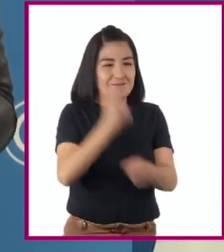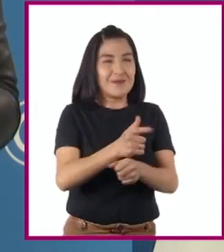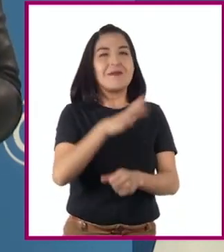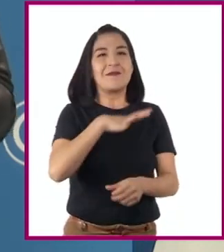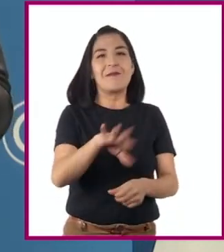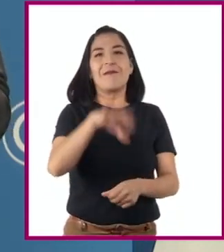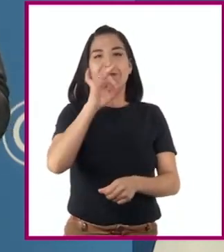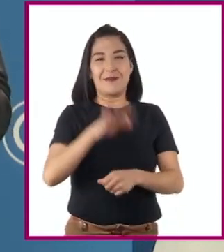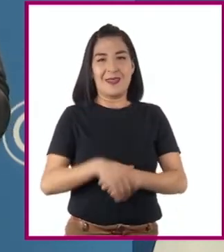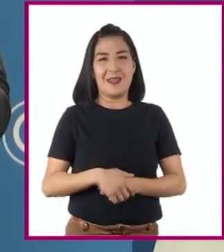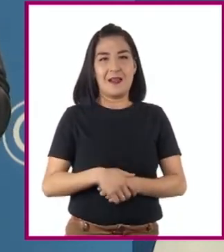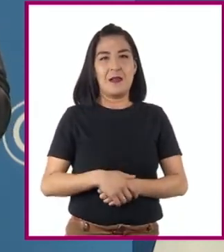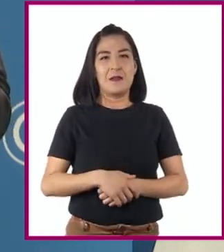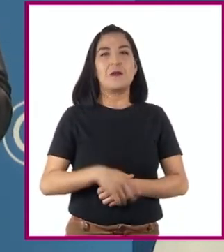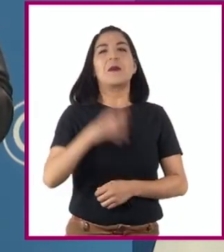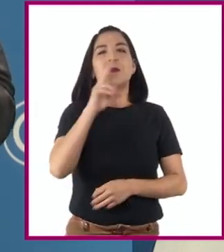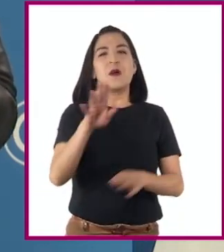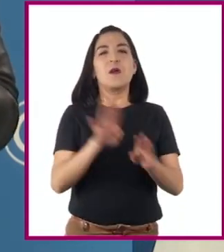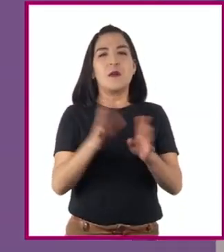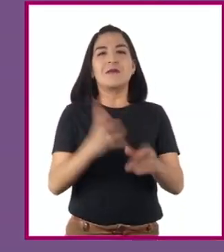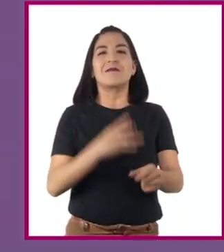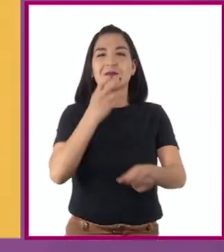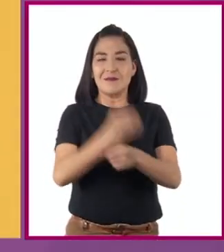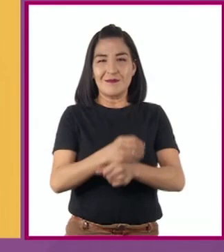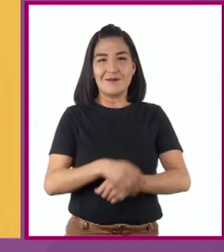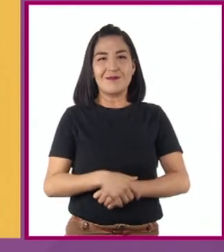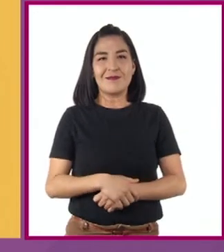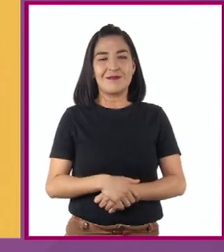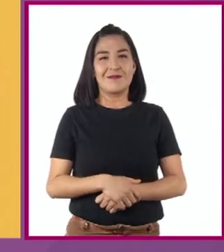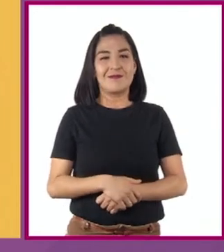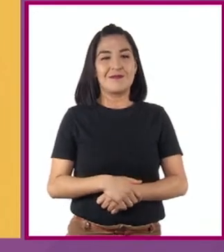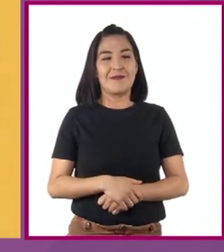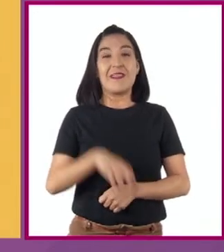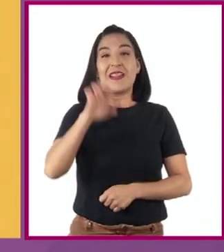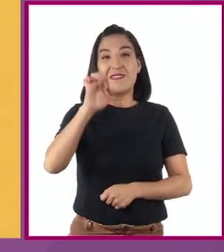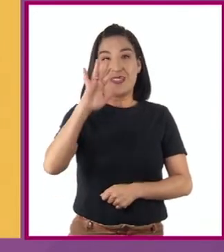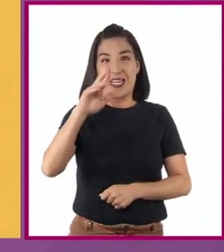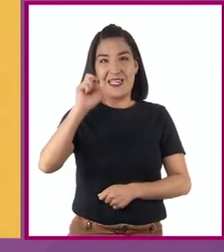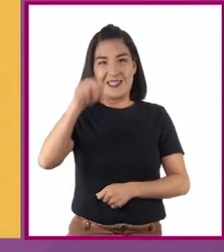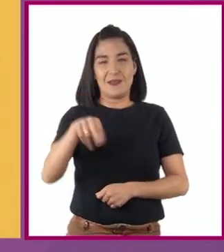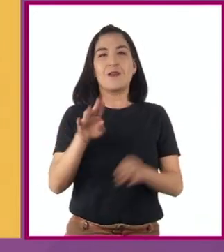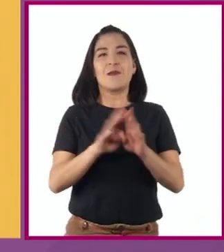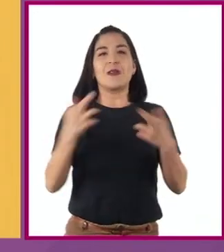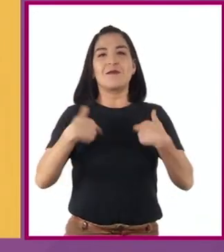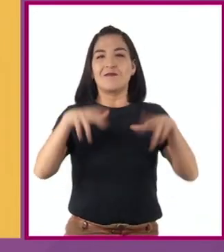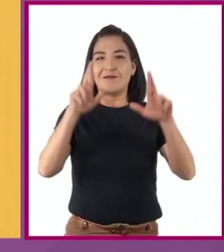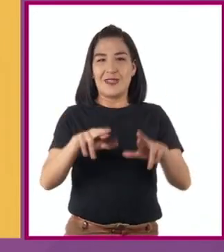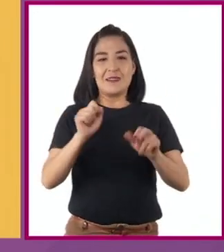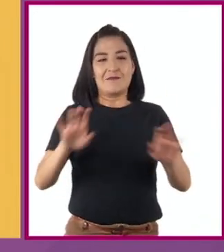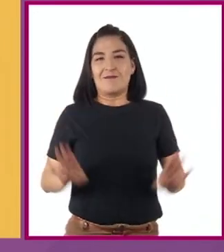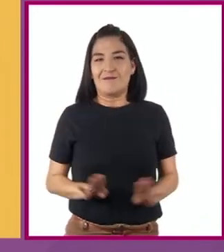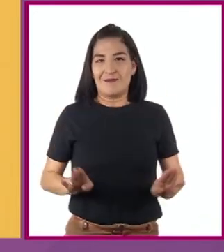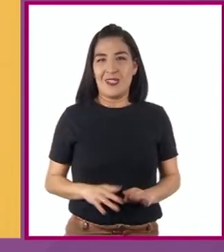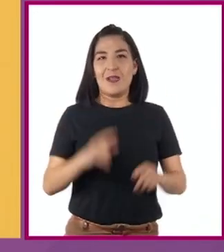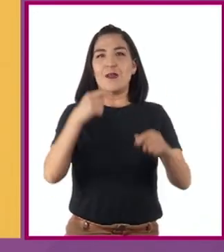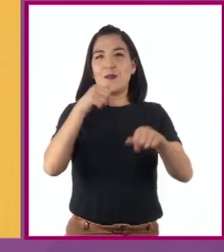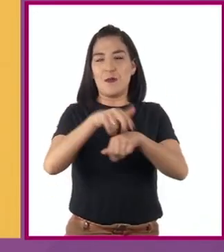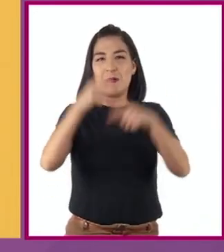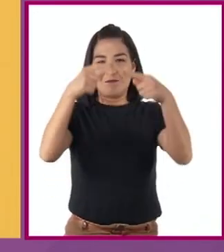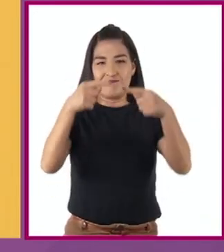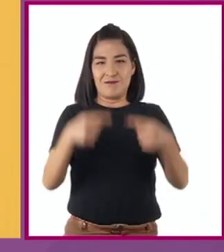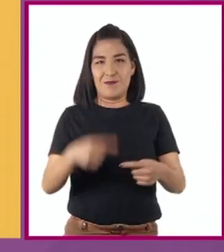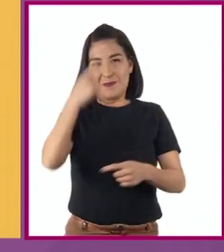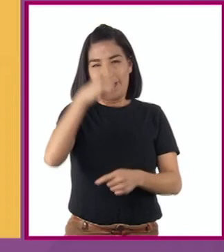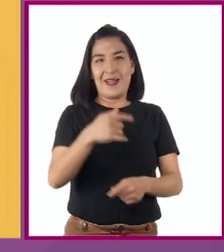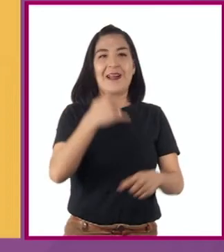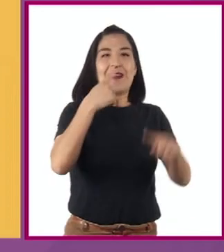opción? Veamos cómo lo resolvió Efraín. Representó en una tabla parejas de números para X y para